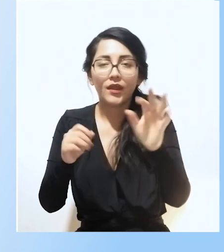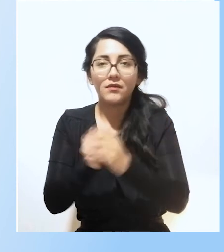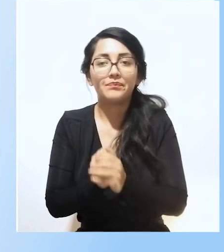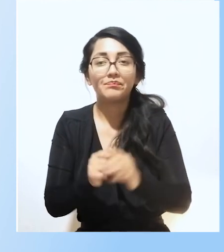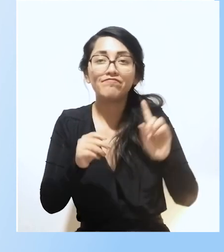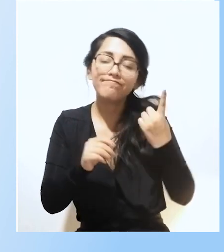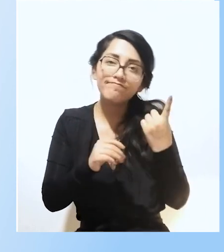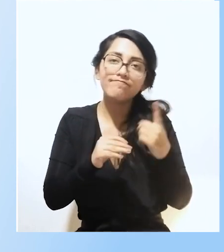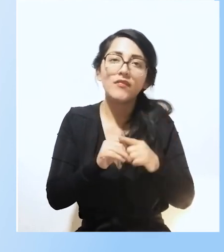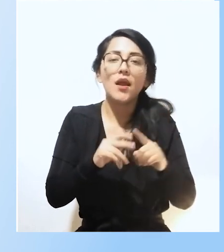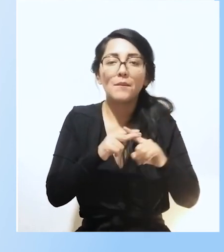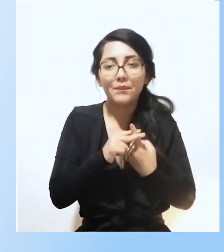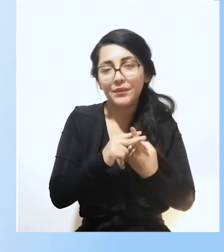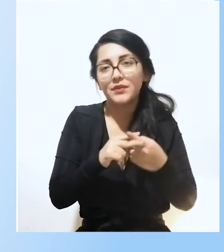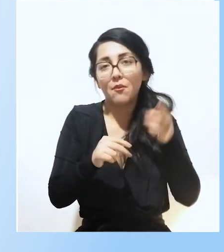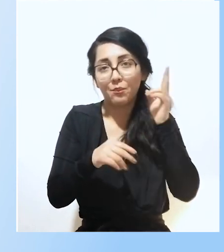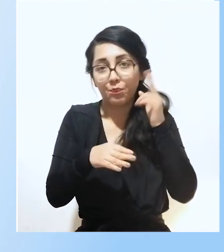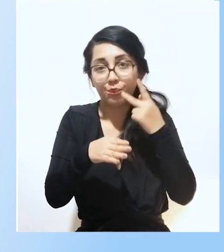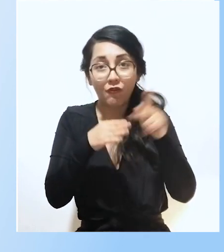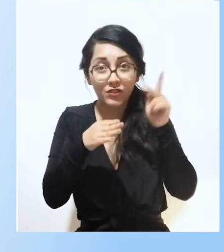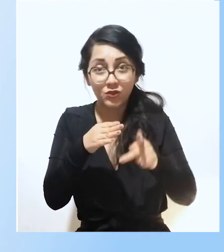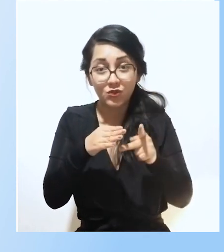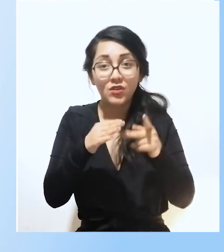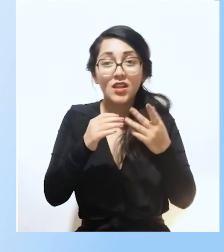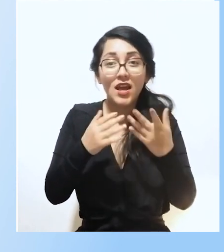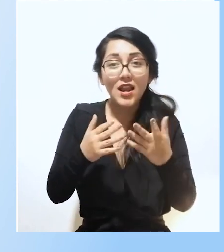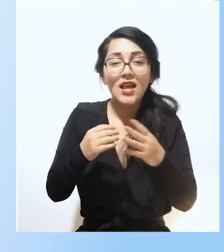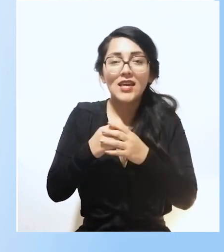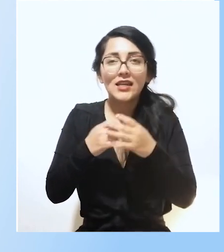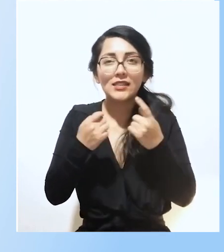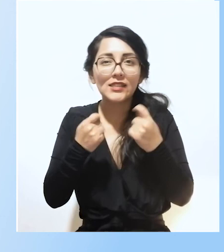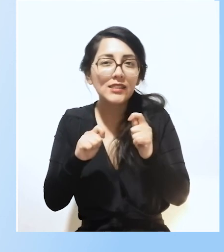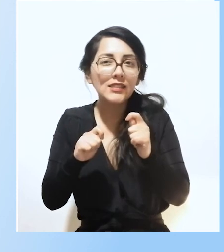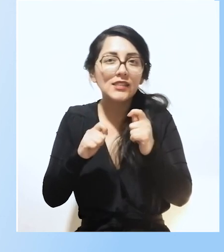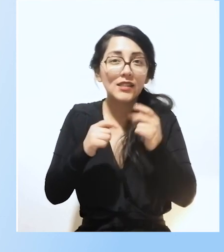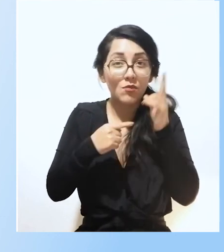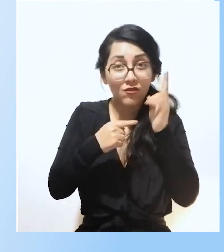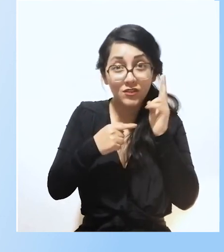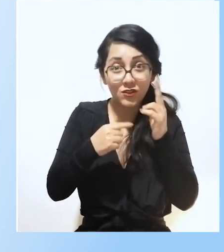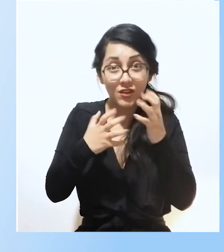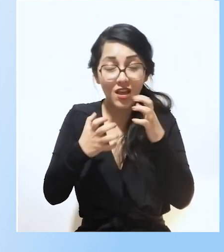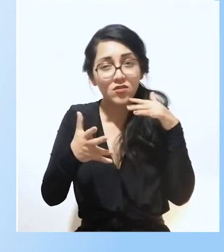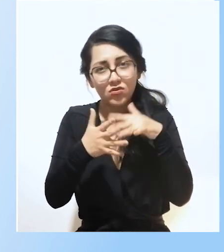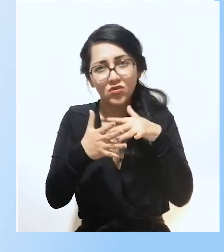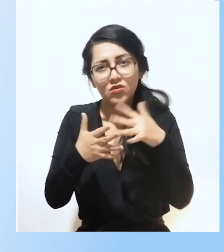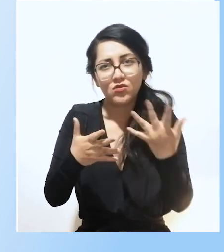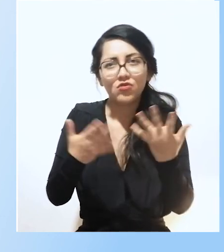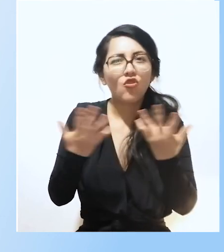desde los primeros años que un profesional intenta, ¿no?, en ciernes formarse para ser profesor, tanto en la